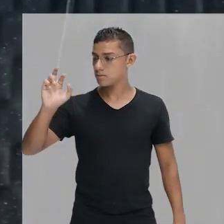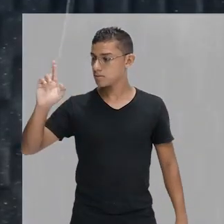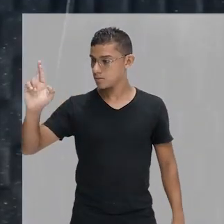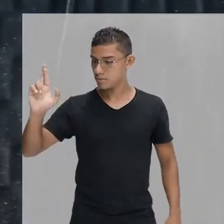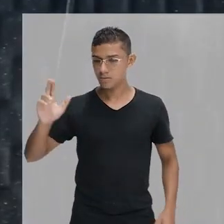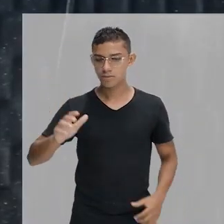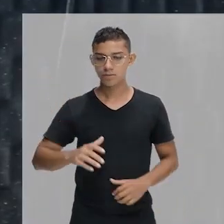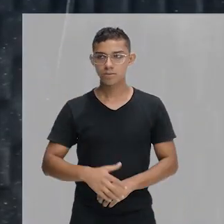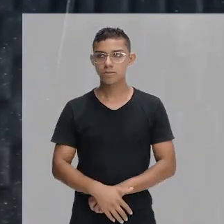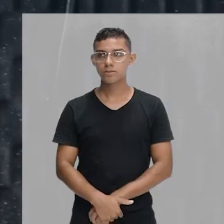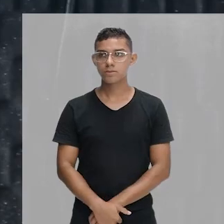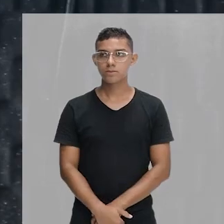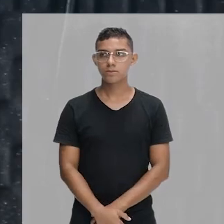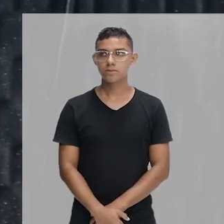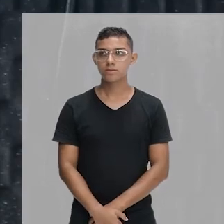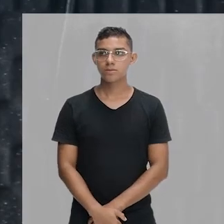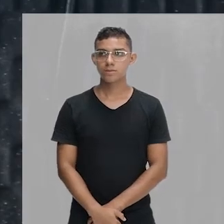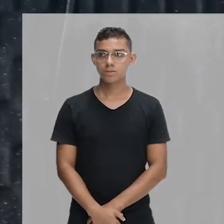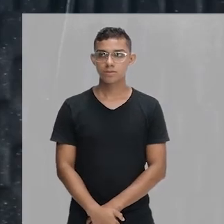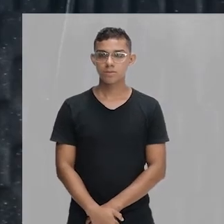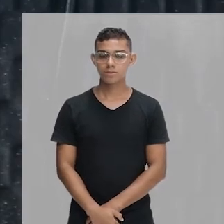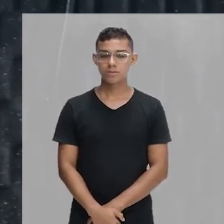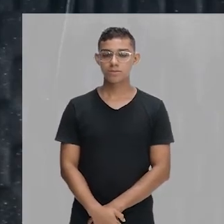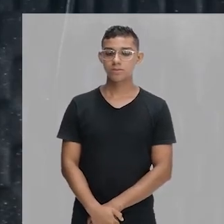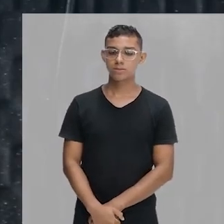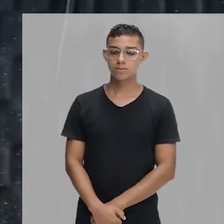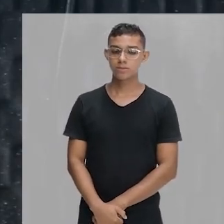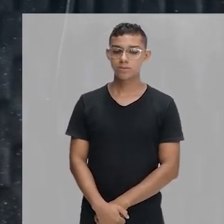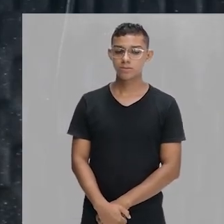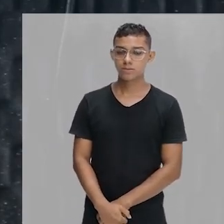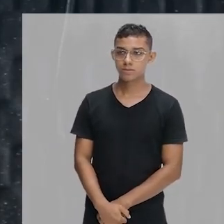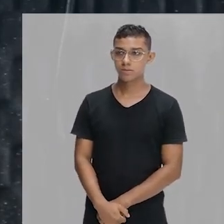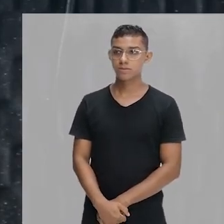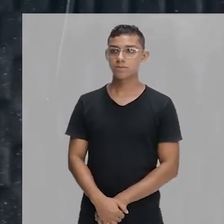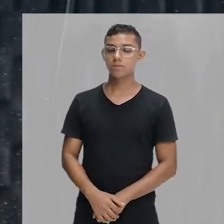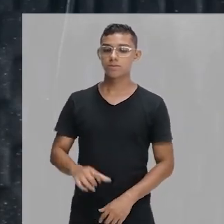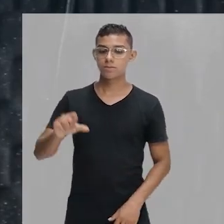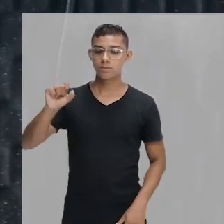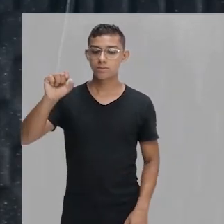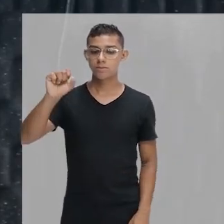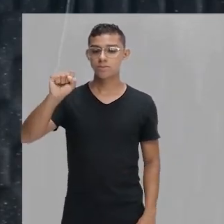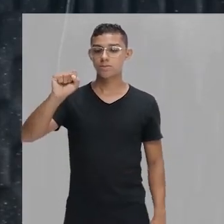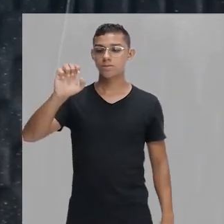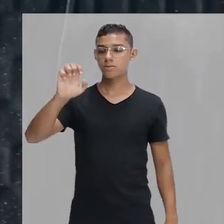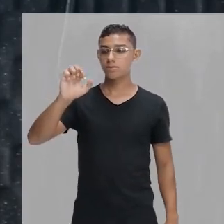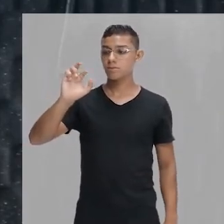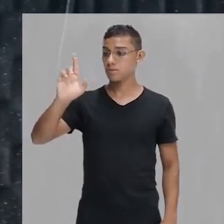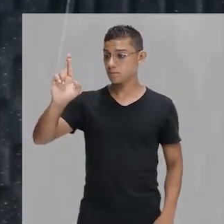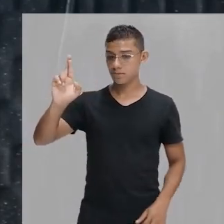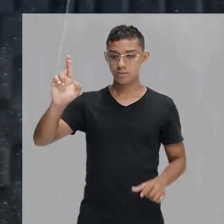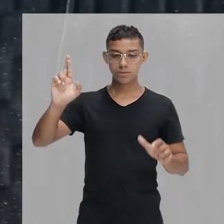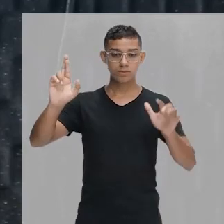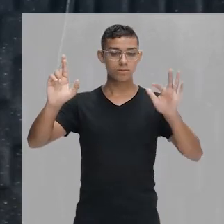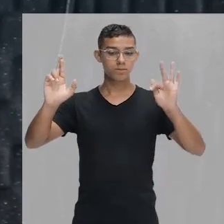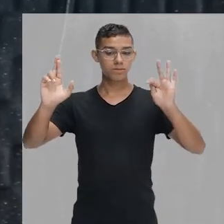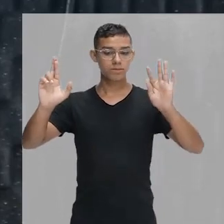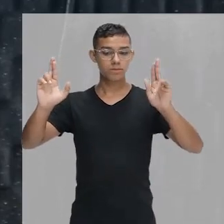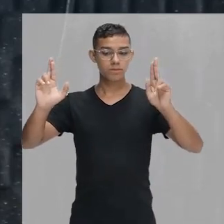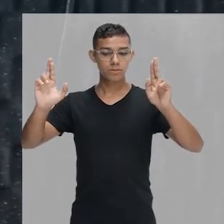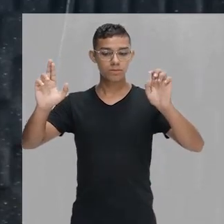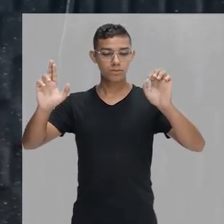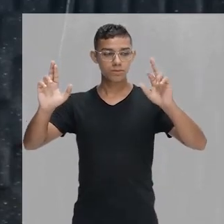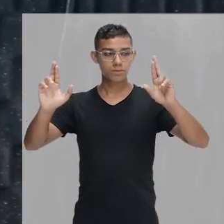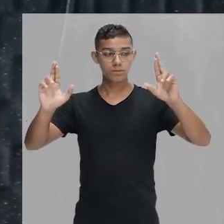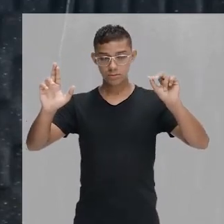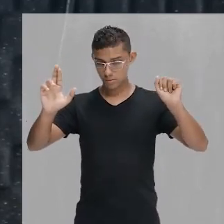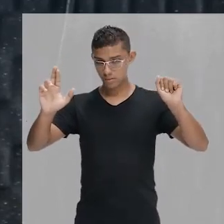Yo fuera, olha só, se fuera, o radical muda completamente, por isso ele se